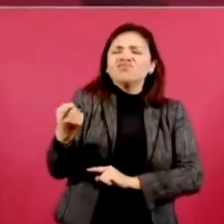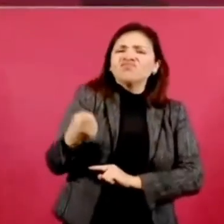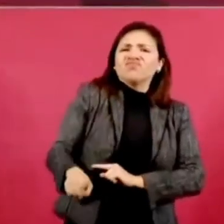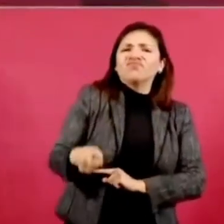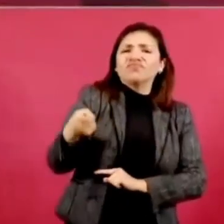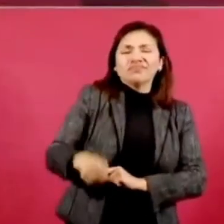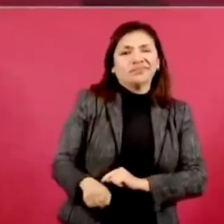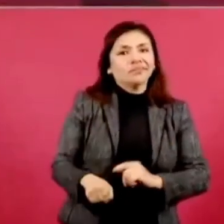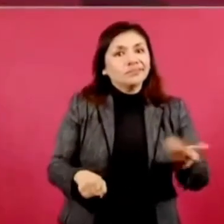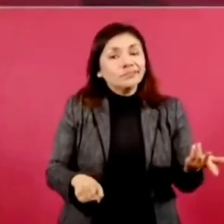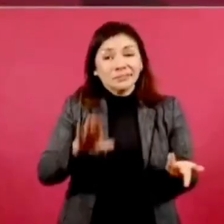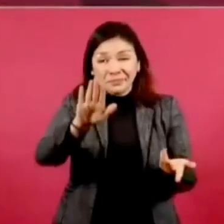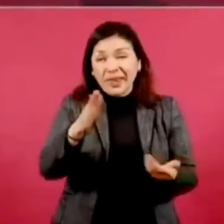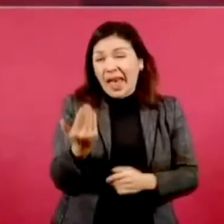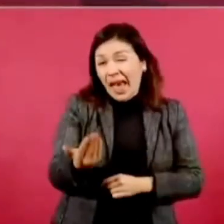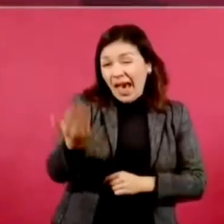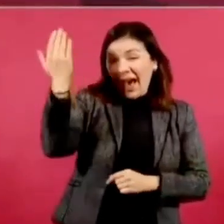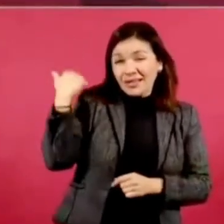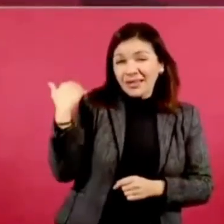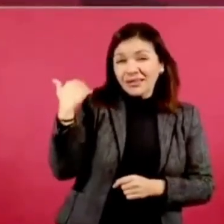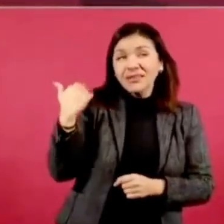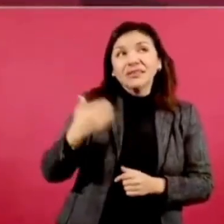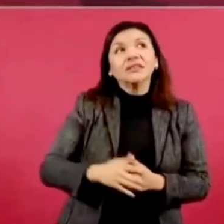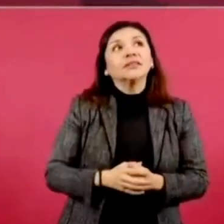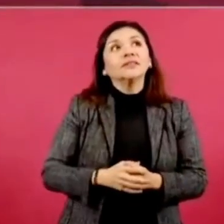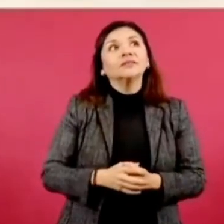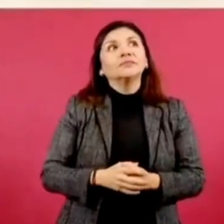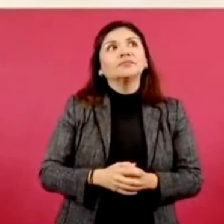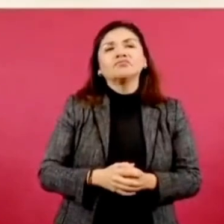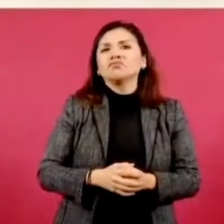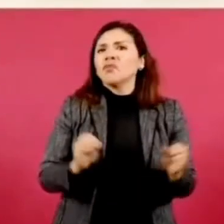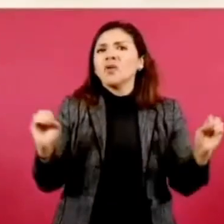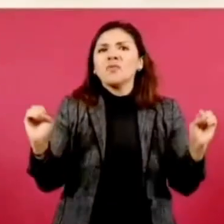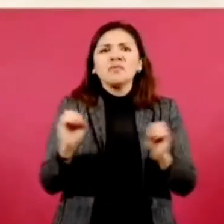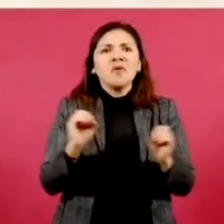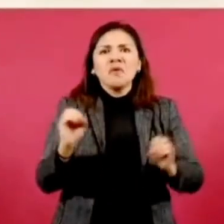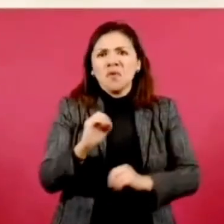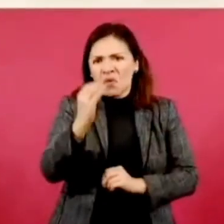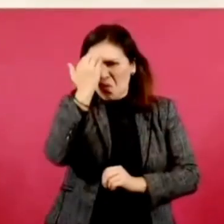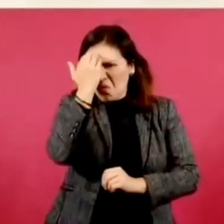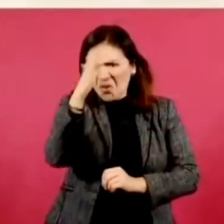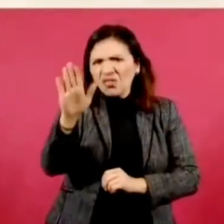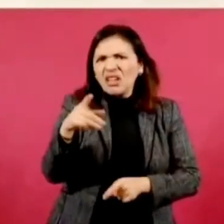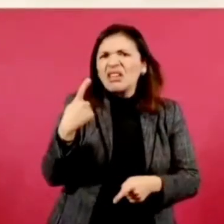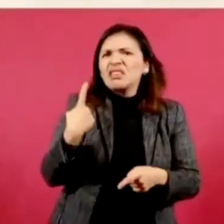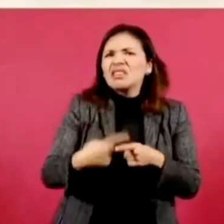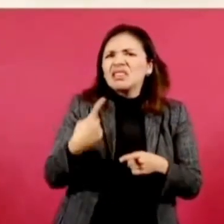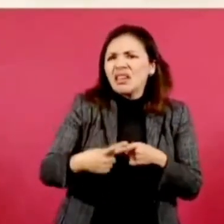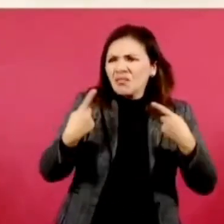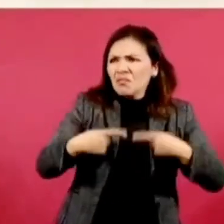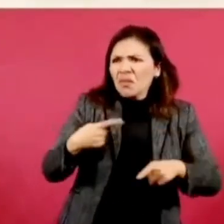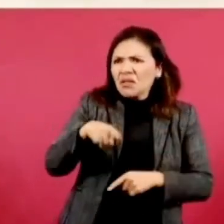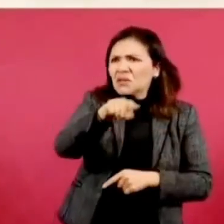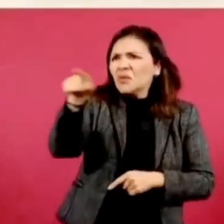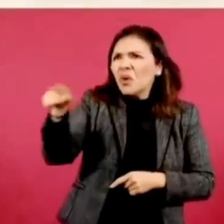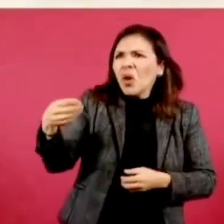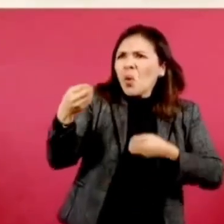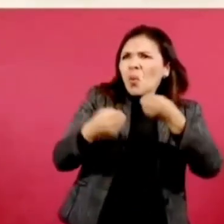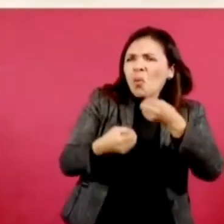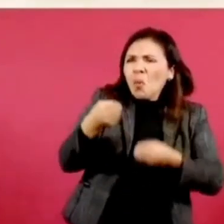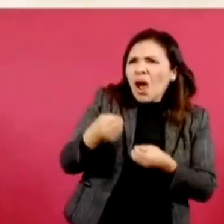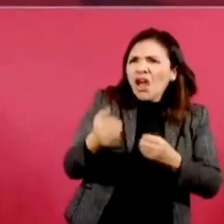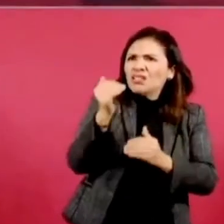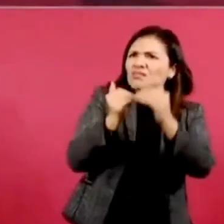Es más, antes ni siquiera se conocían los nombres de los jueces, de los magistrados,